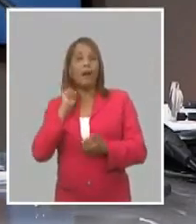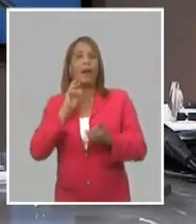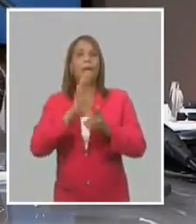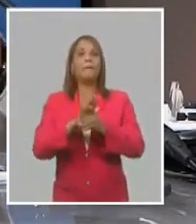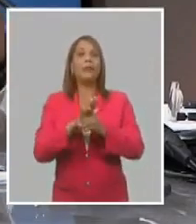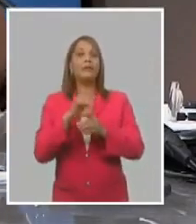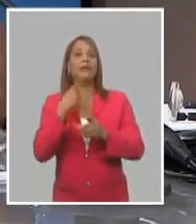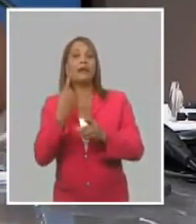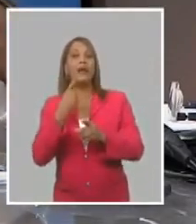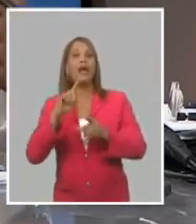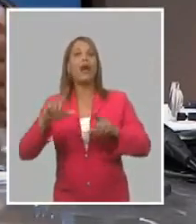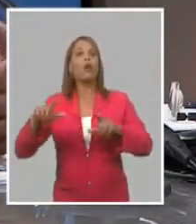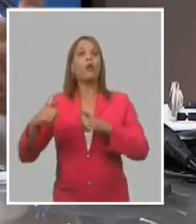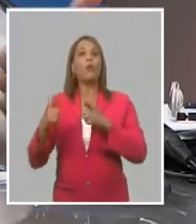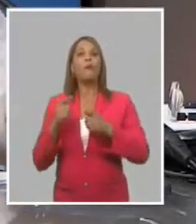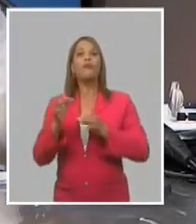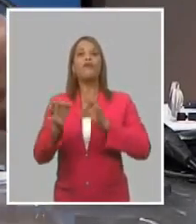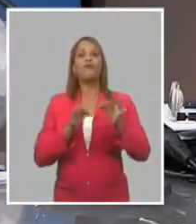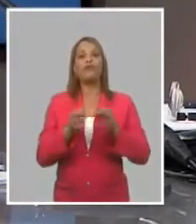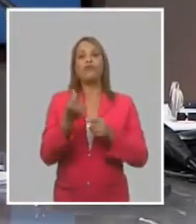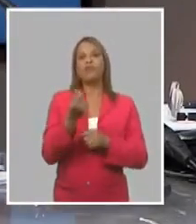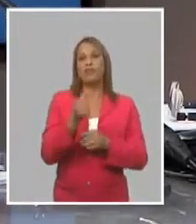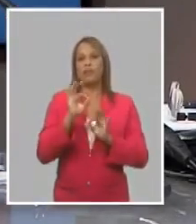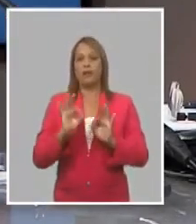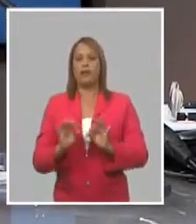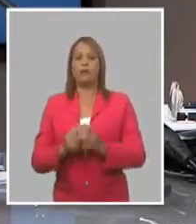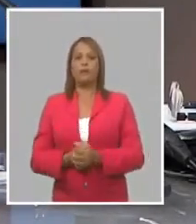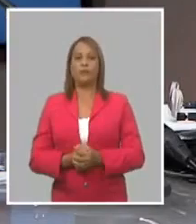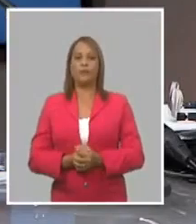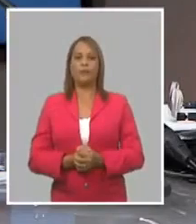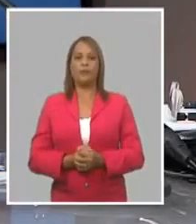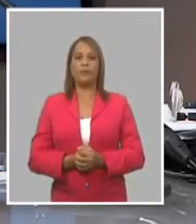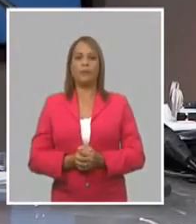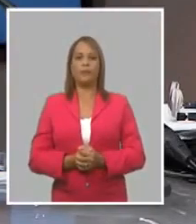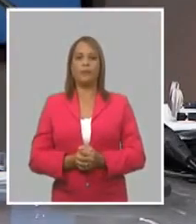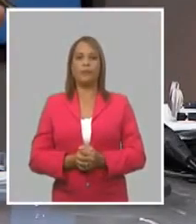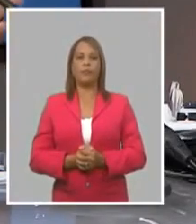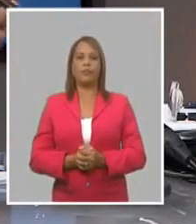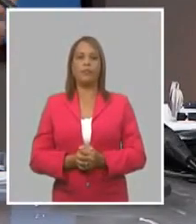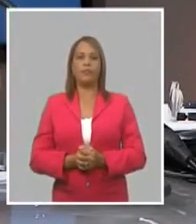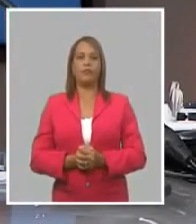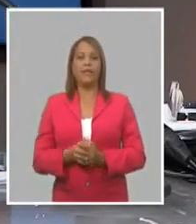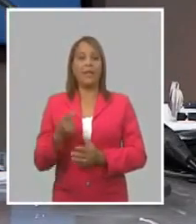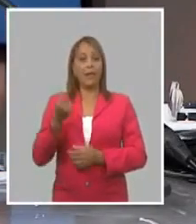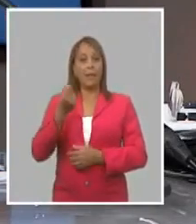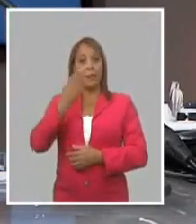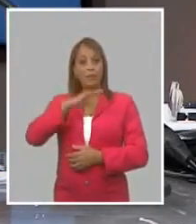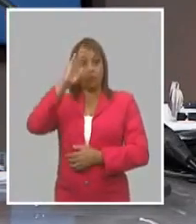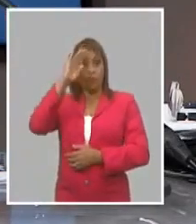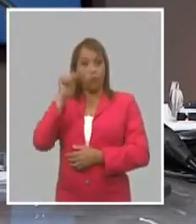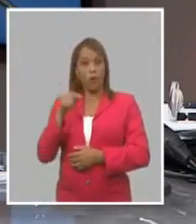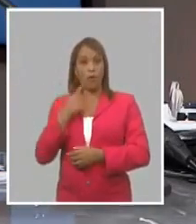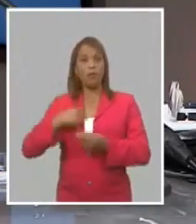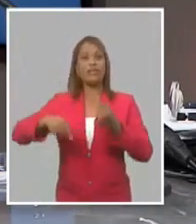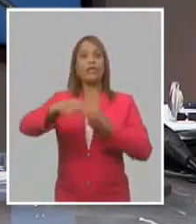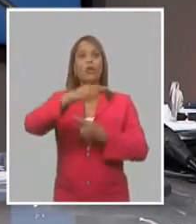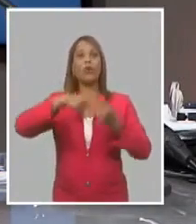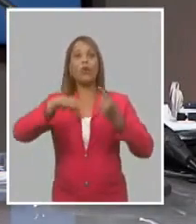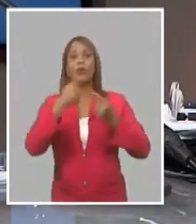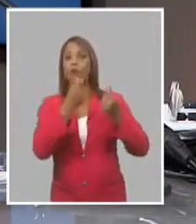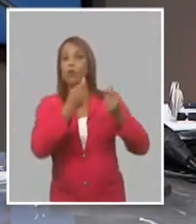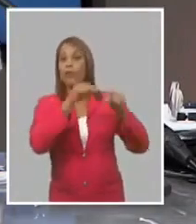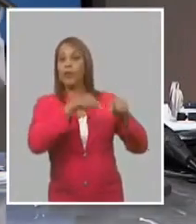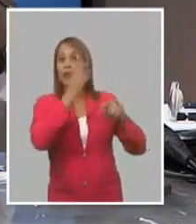empieza a dejar de cumplir las funciones del dinero. Es decir, el peso cubano circulaba en economía